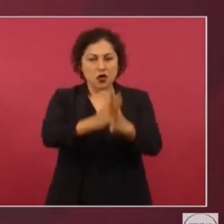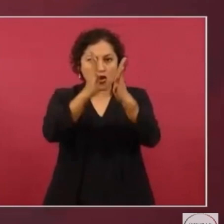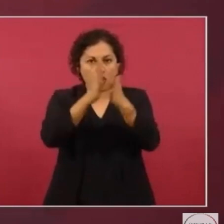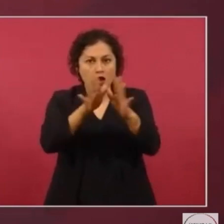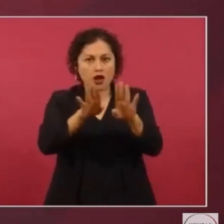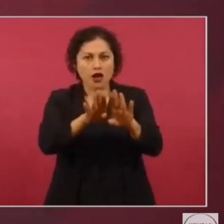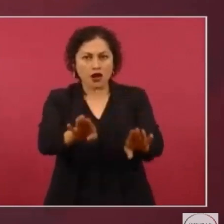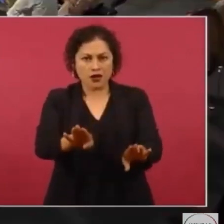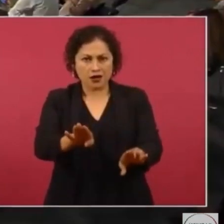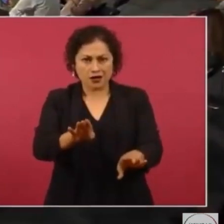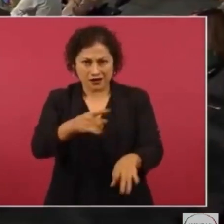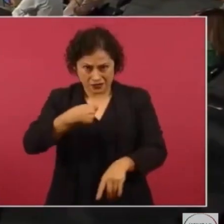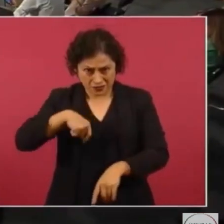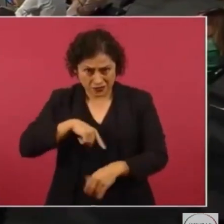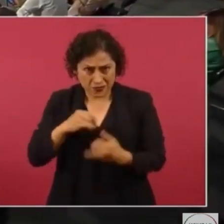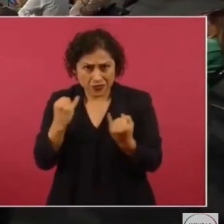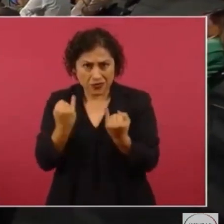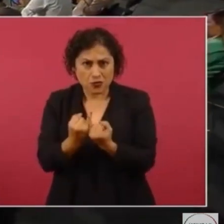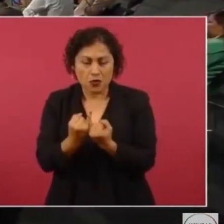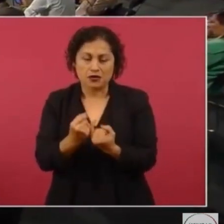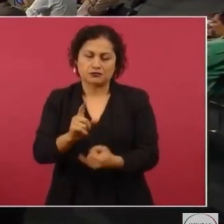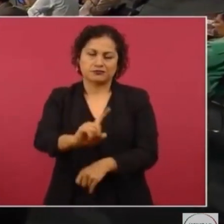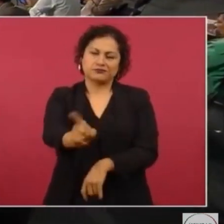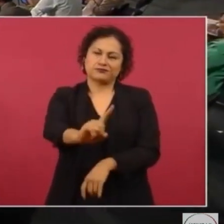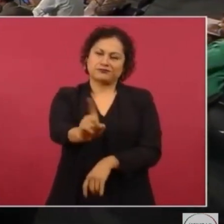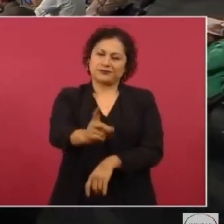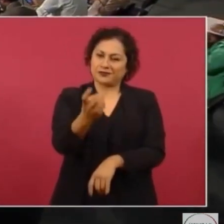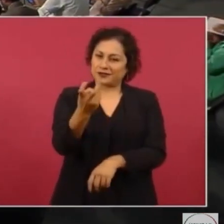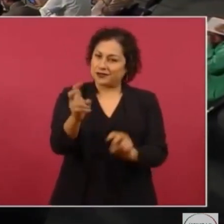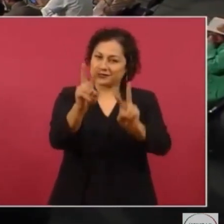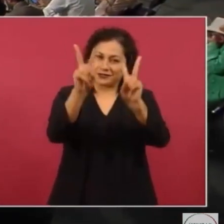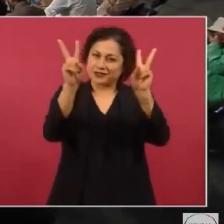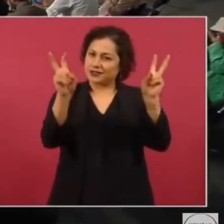Esto no es el fondo. Aquí